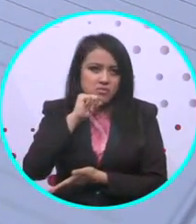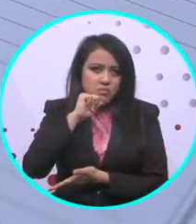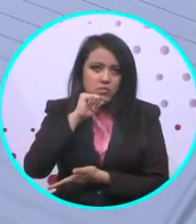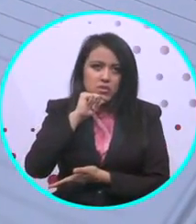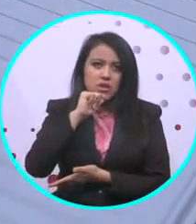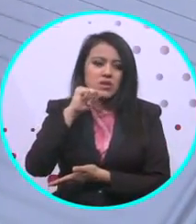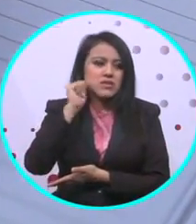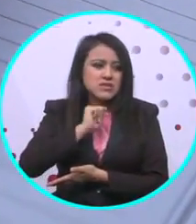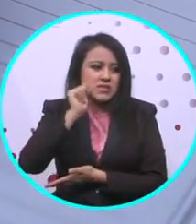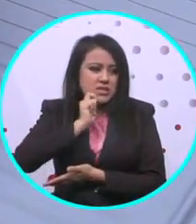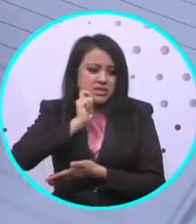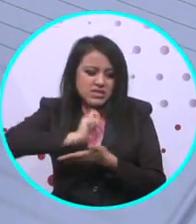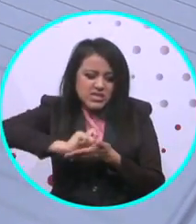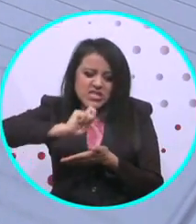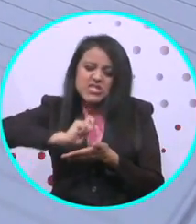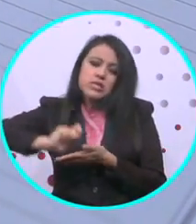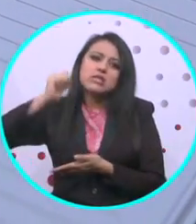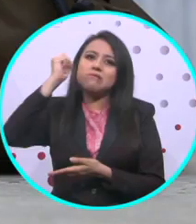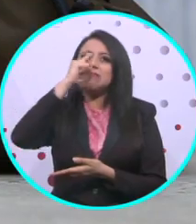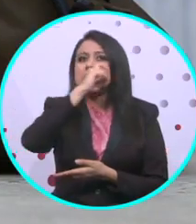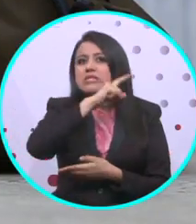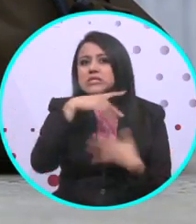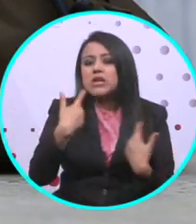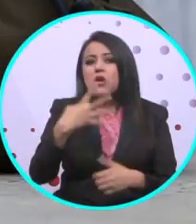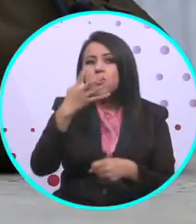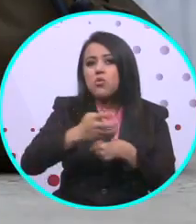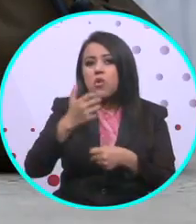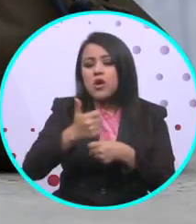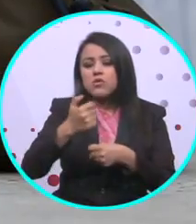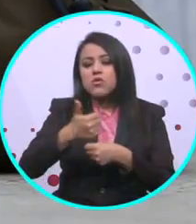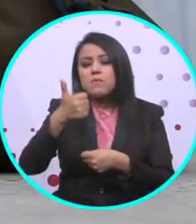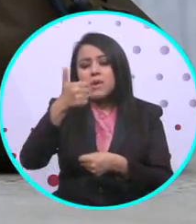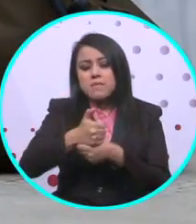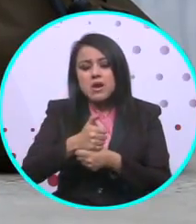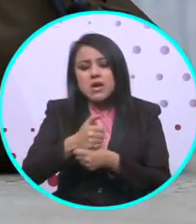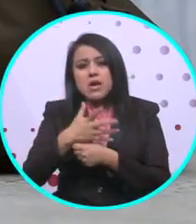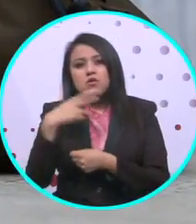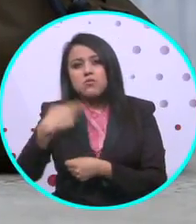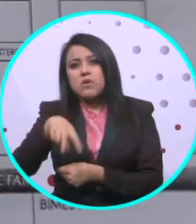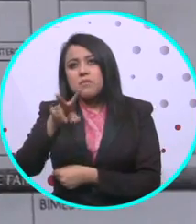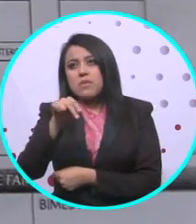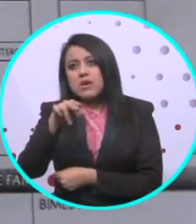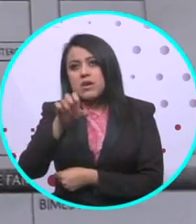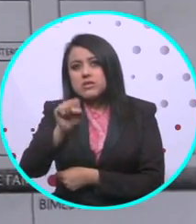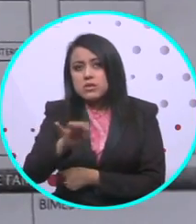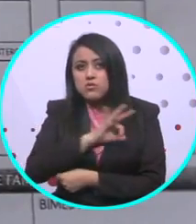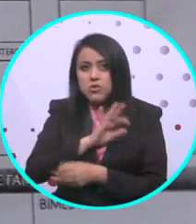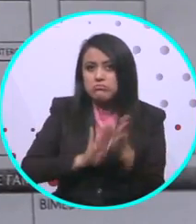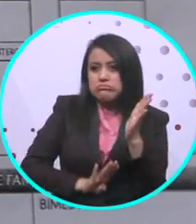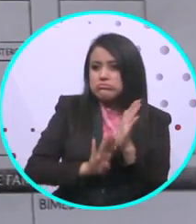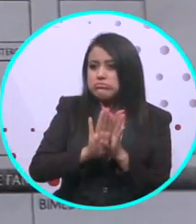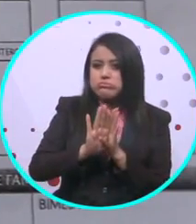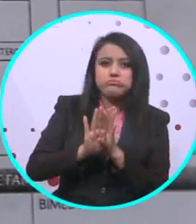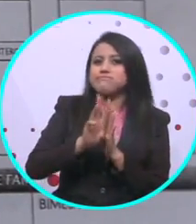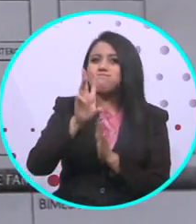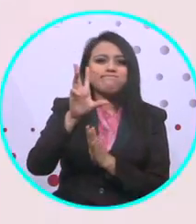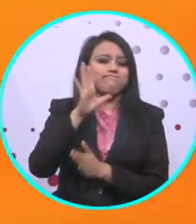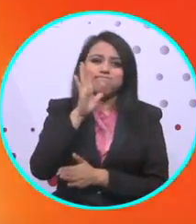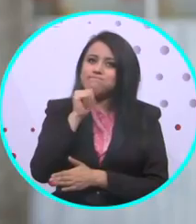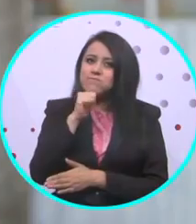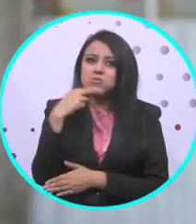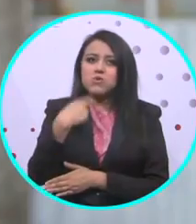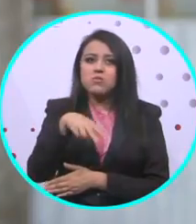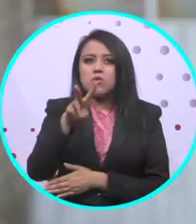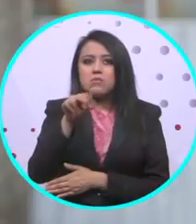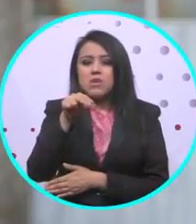Se esfuerza por escribir. A pesar de estar en cuarto grado de primaria, la pequeña Vanessa no logra avanzar en su educación. Ella se llama